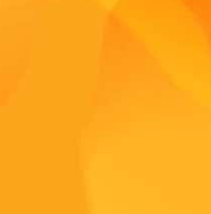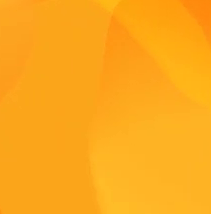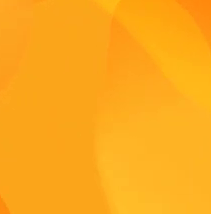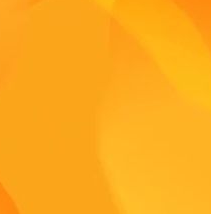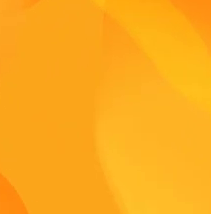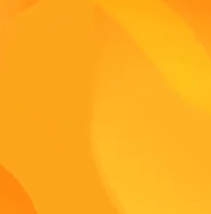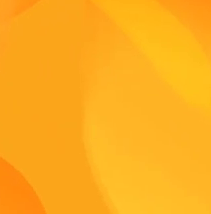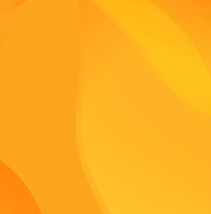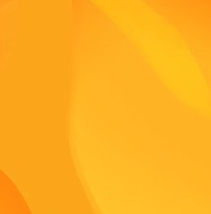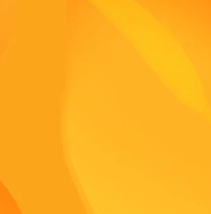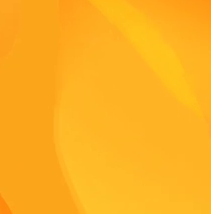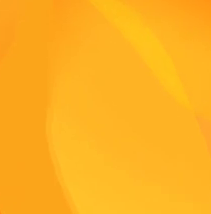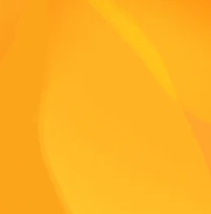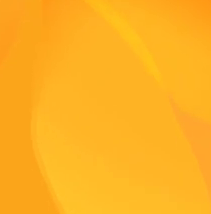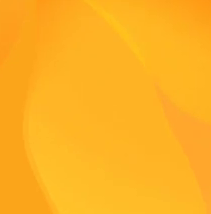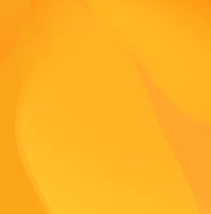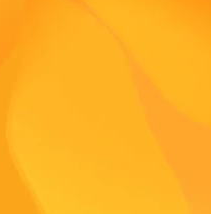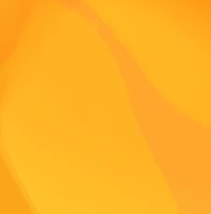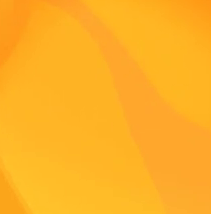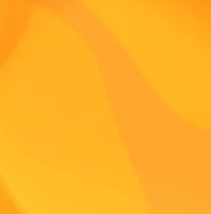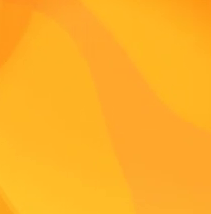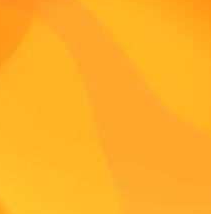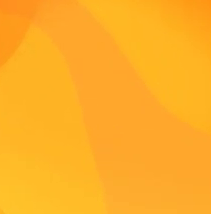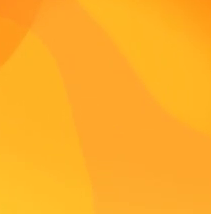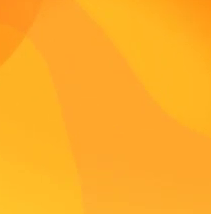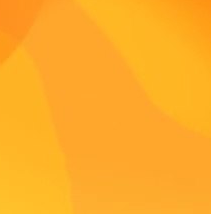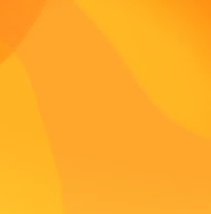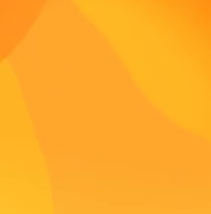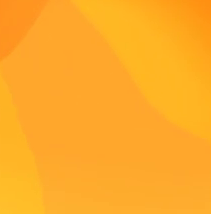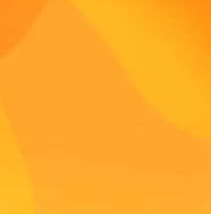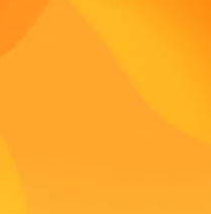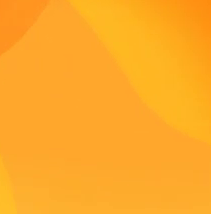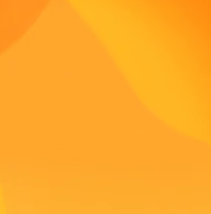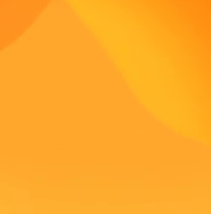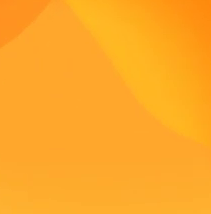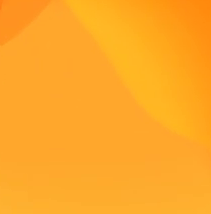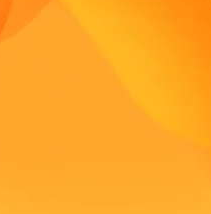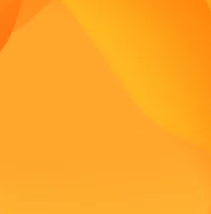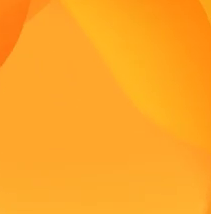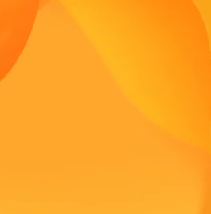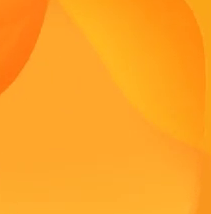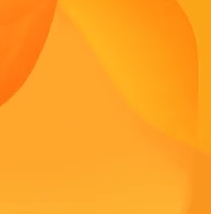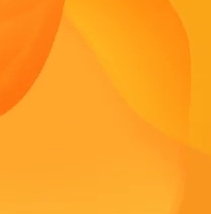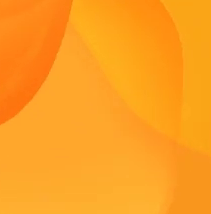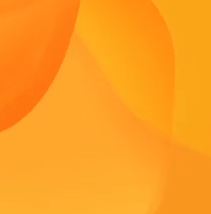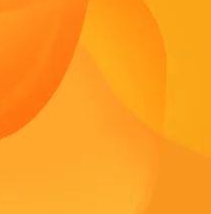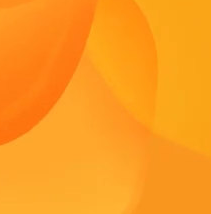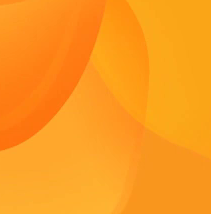Hi.